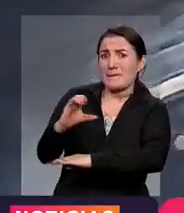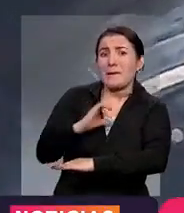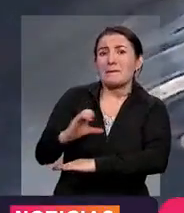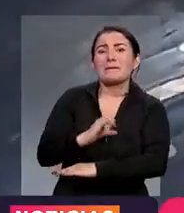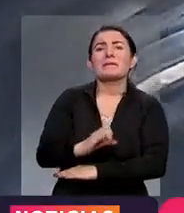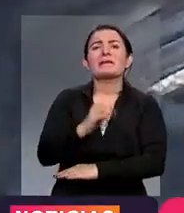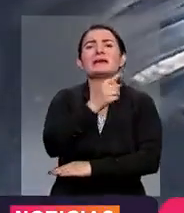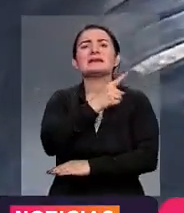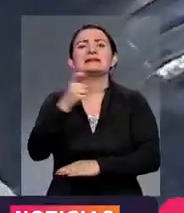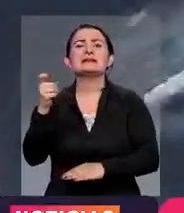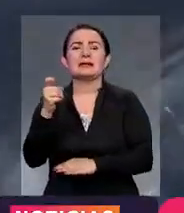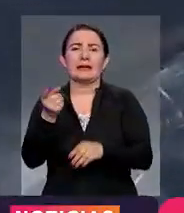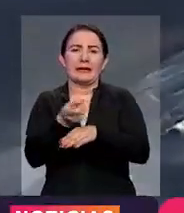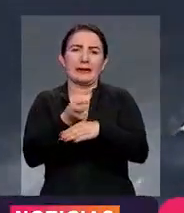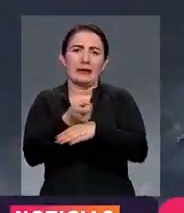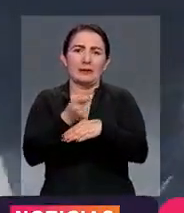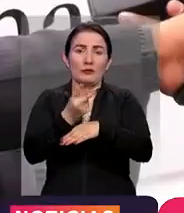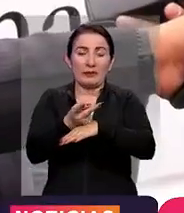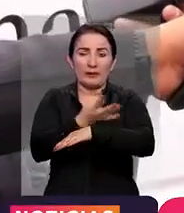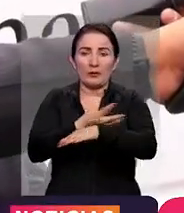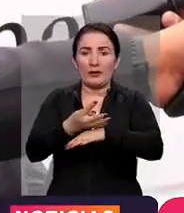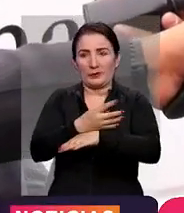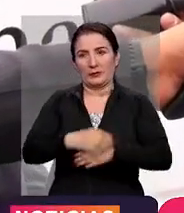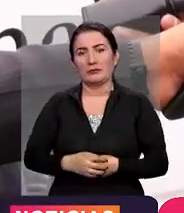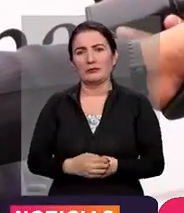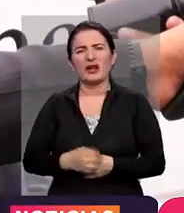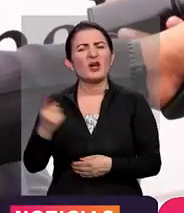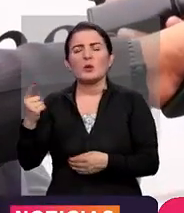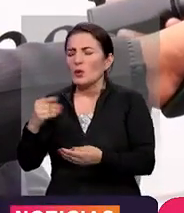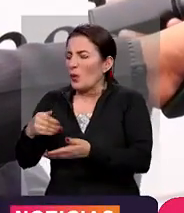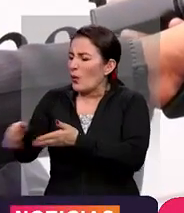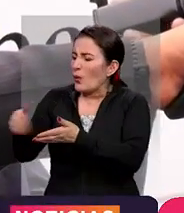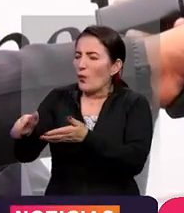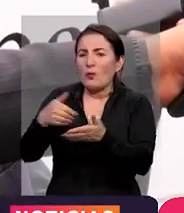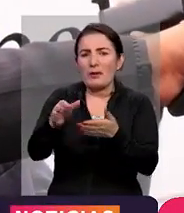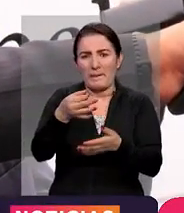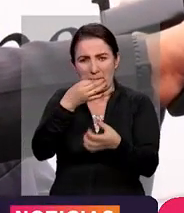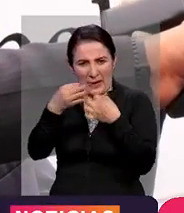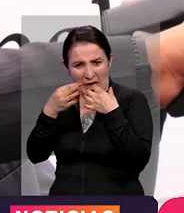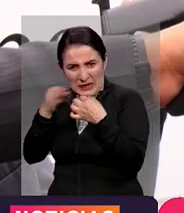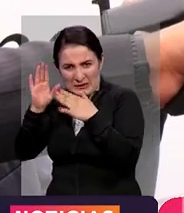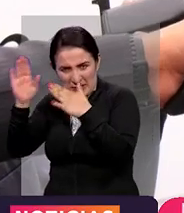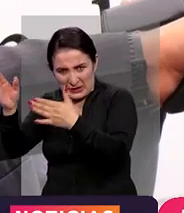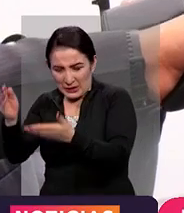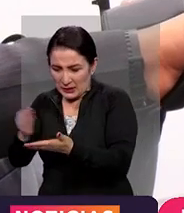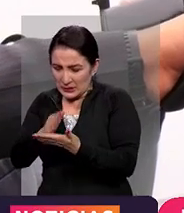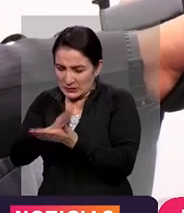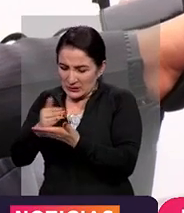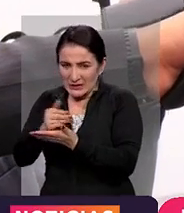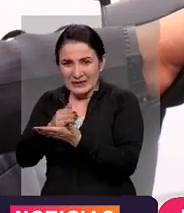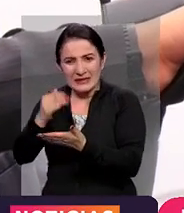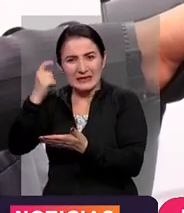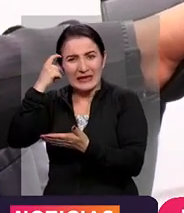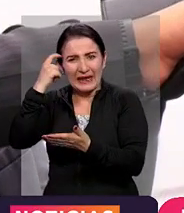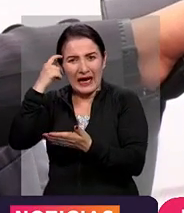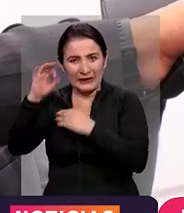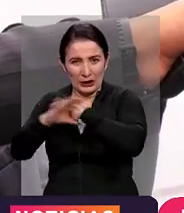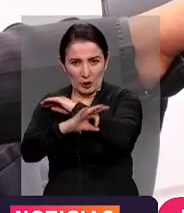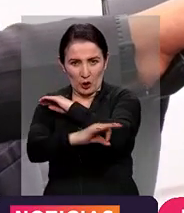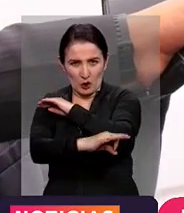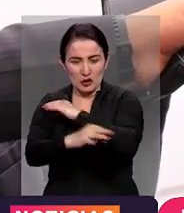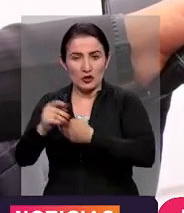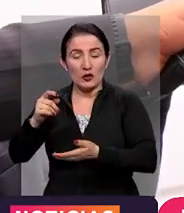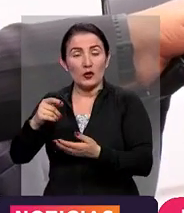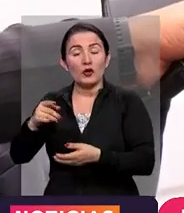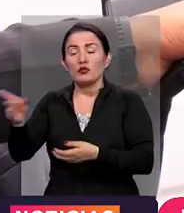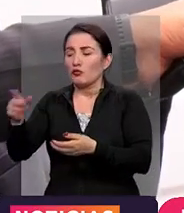100 gramos de tusi en esas 24 horas. Ellos conseguían los medicamentos psiquiátricos